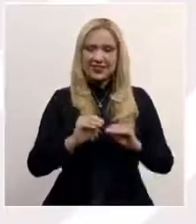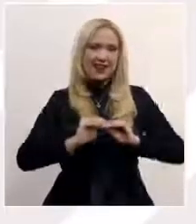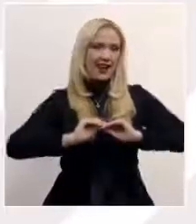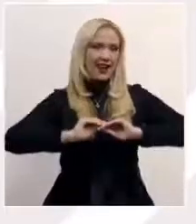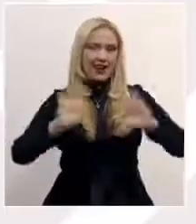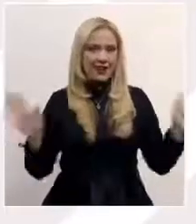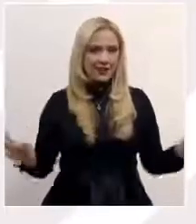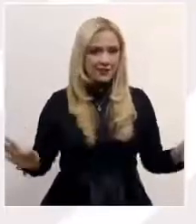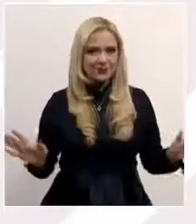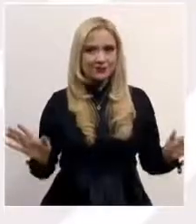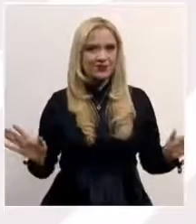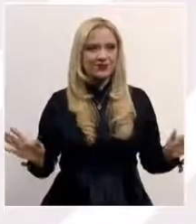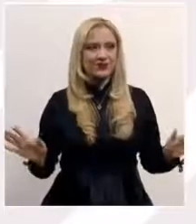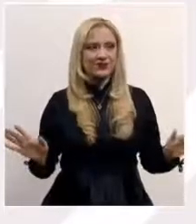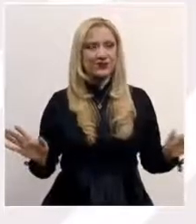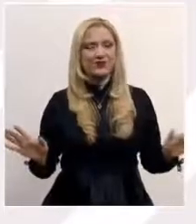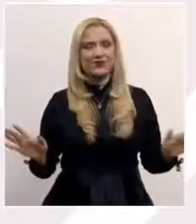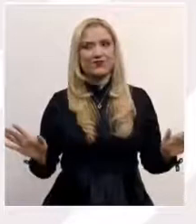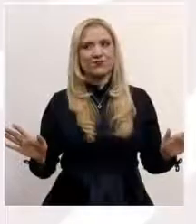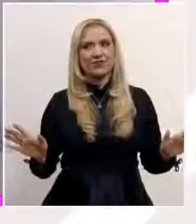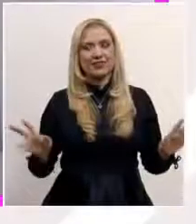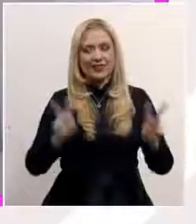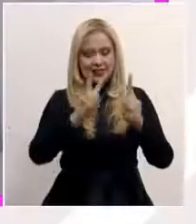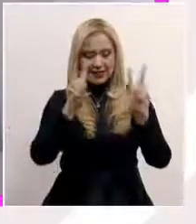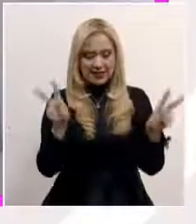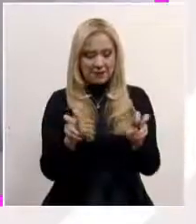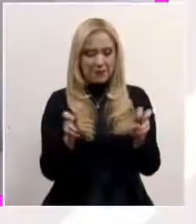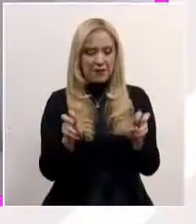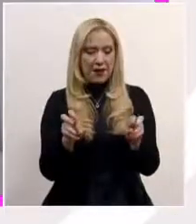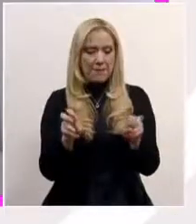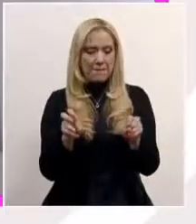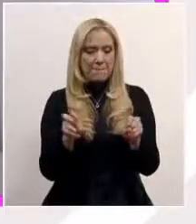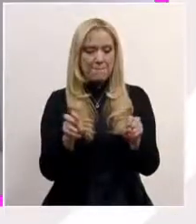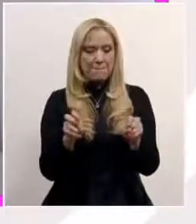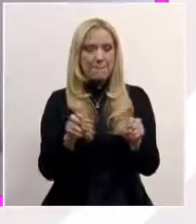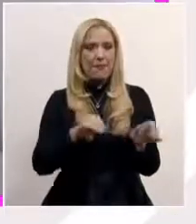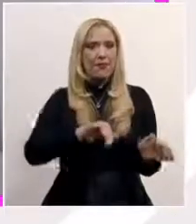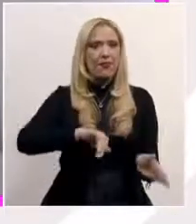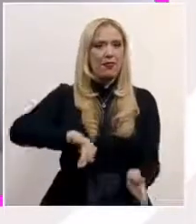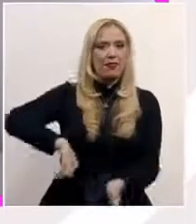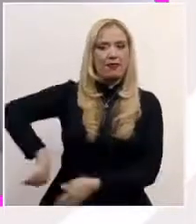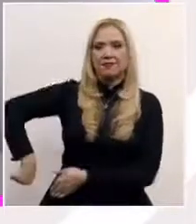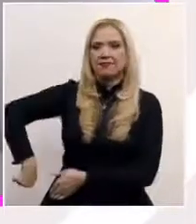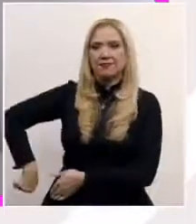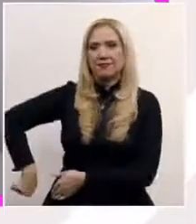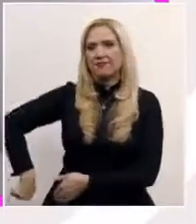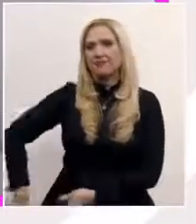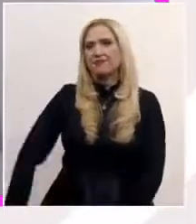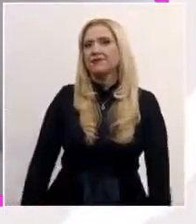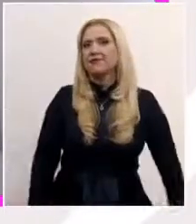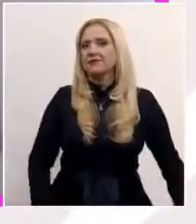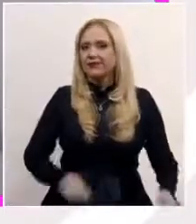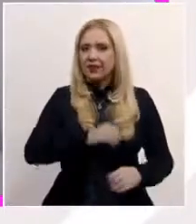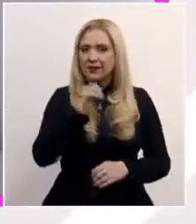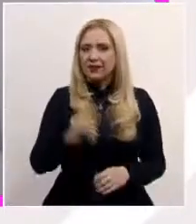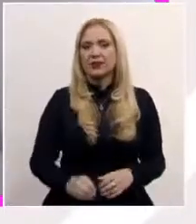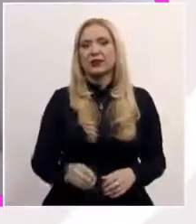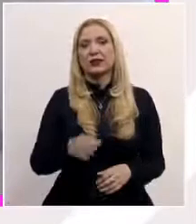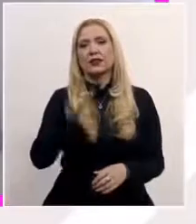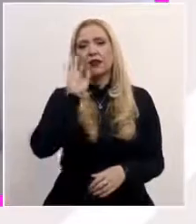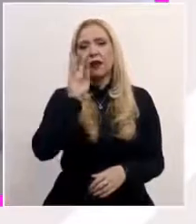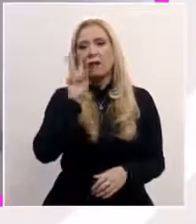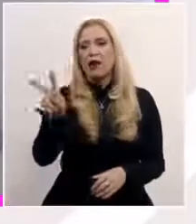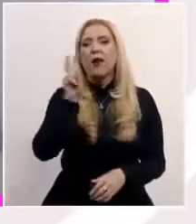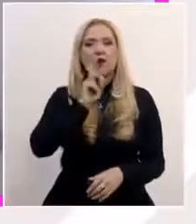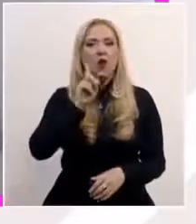obviamente creo que es un tema que no se puede dejar de abordar si estamos hablando del despido por embarazo, ¿no? O